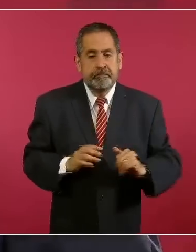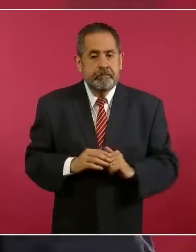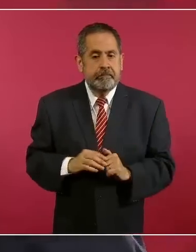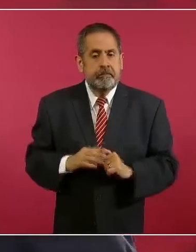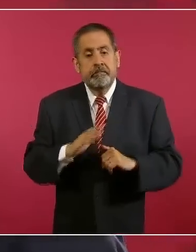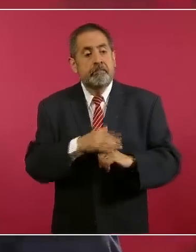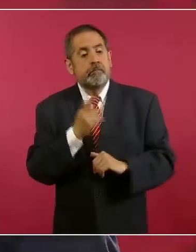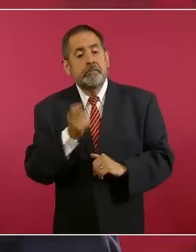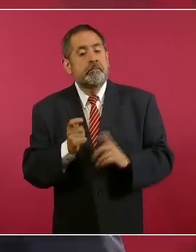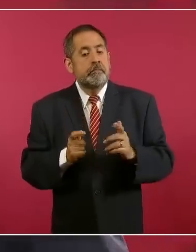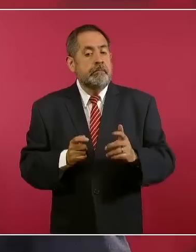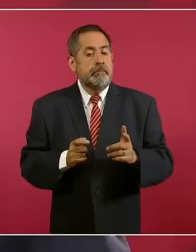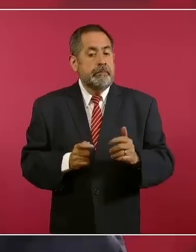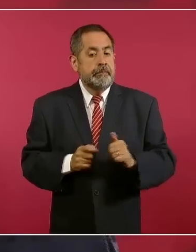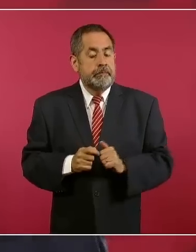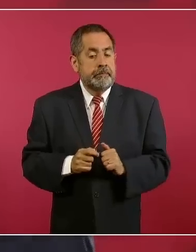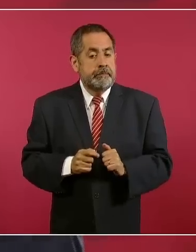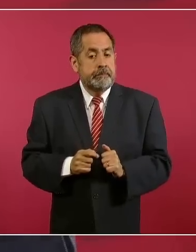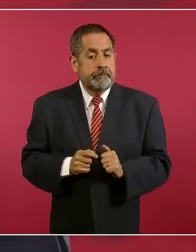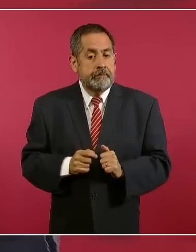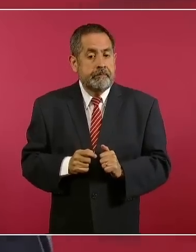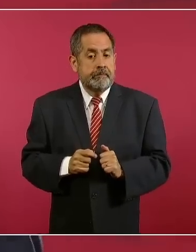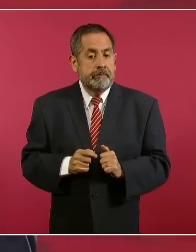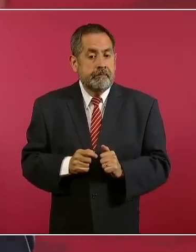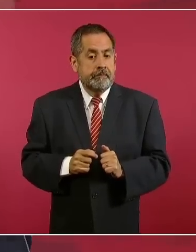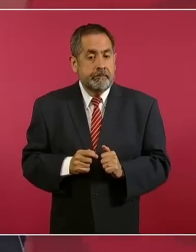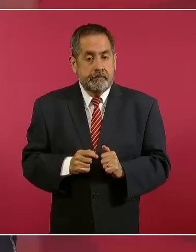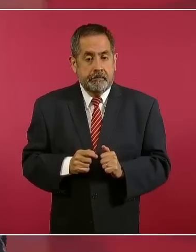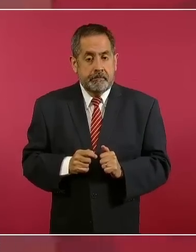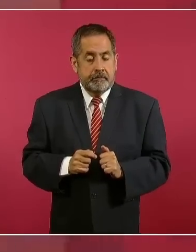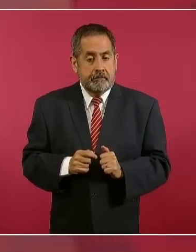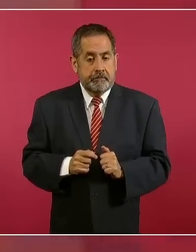porque habían